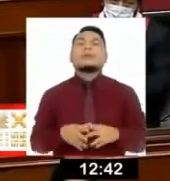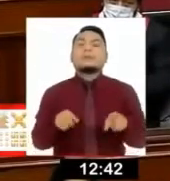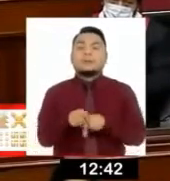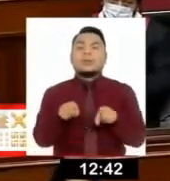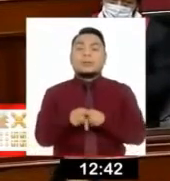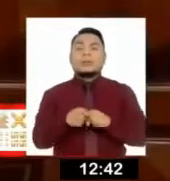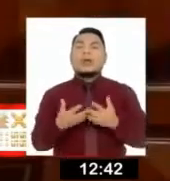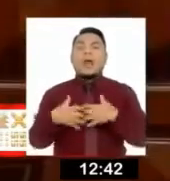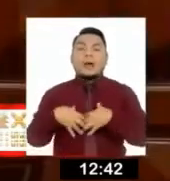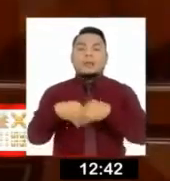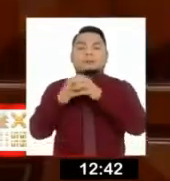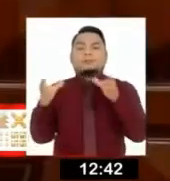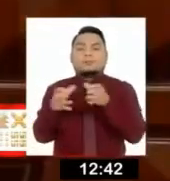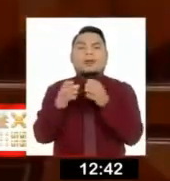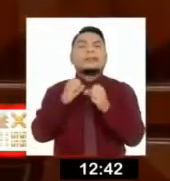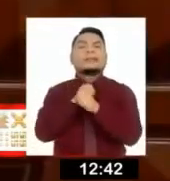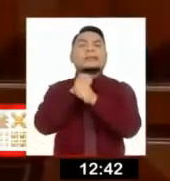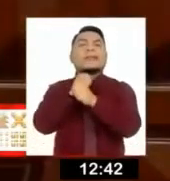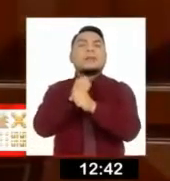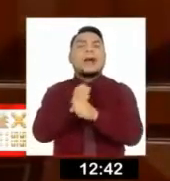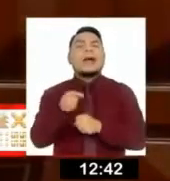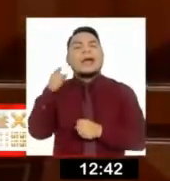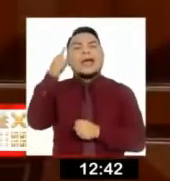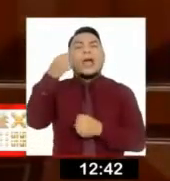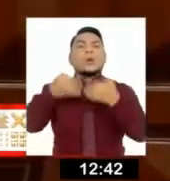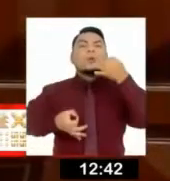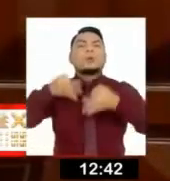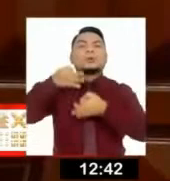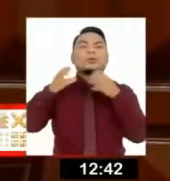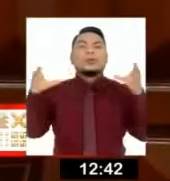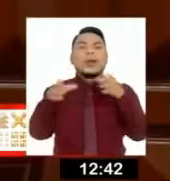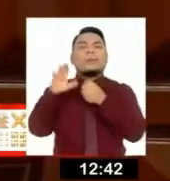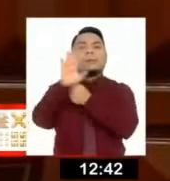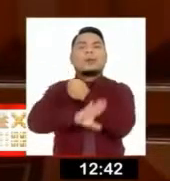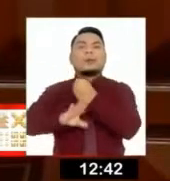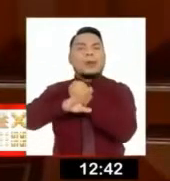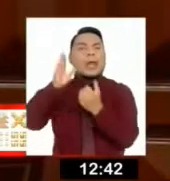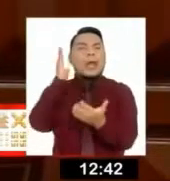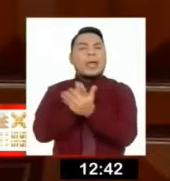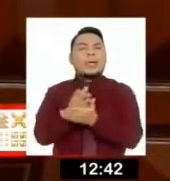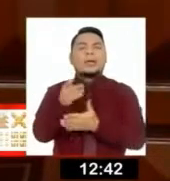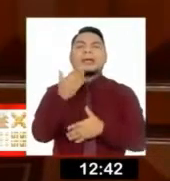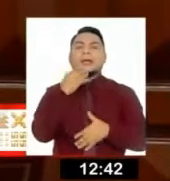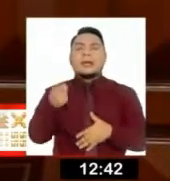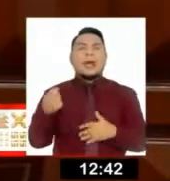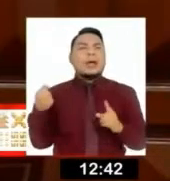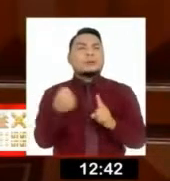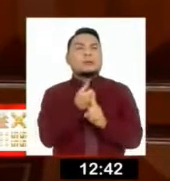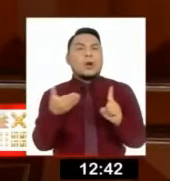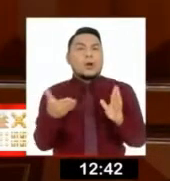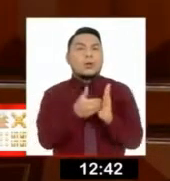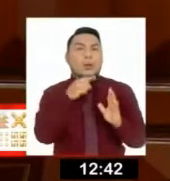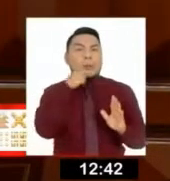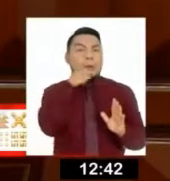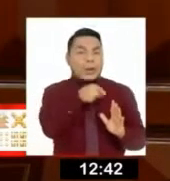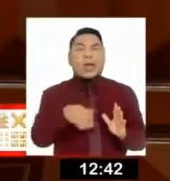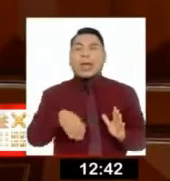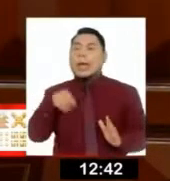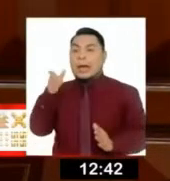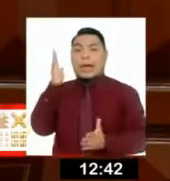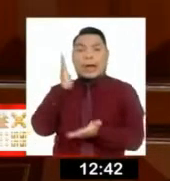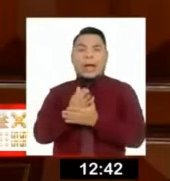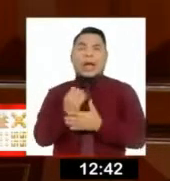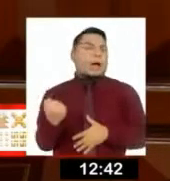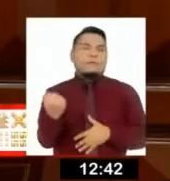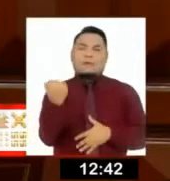Fortaleceremos el Sistema Nacional Especializado de Justicia para la protección y sanción de la violencia contra las mujeres e integrantes